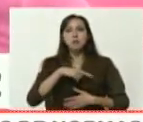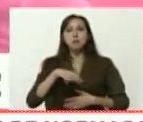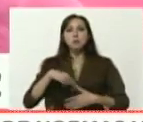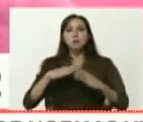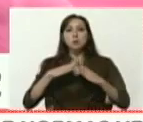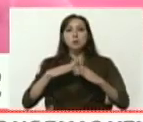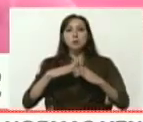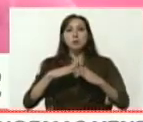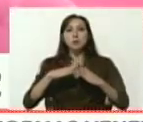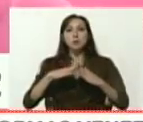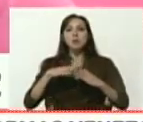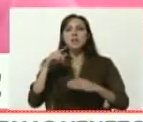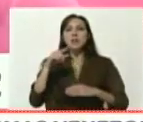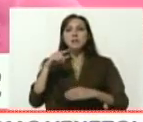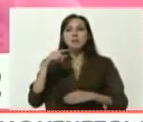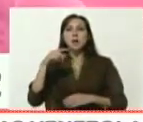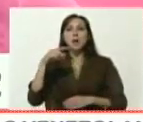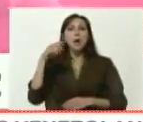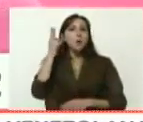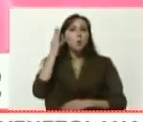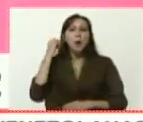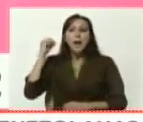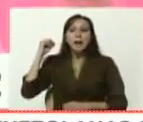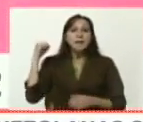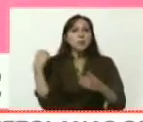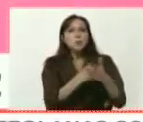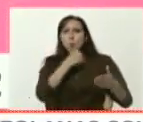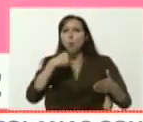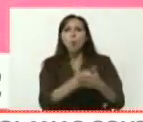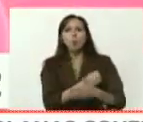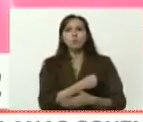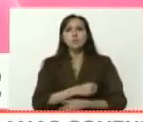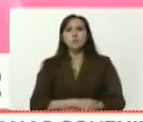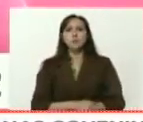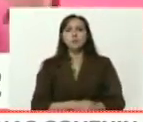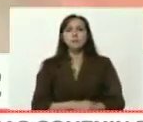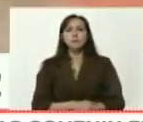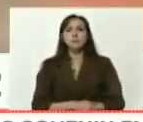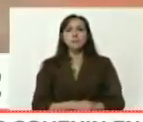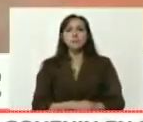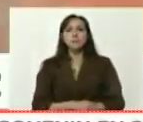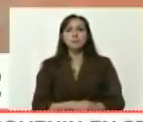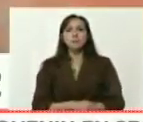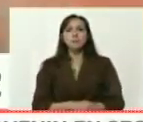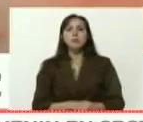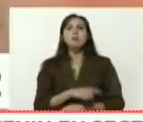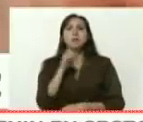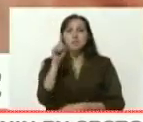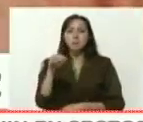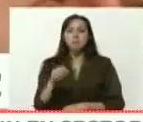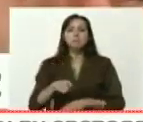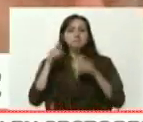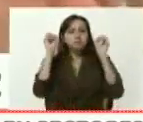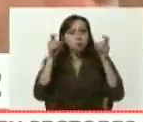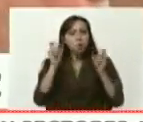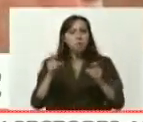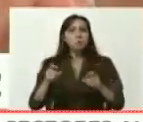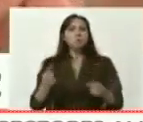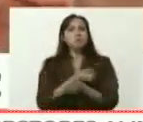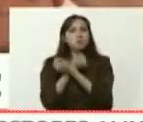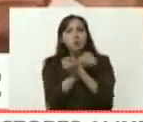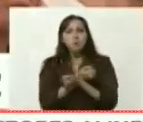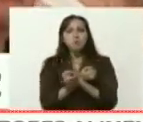una cachetada. Y esa cachetada nos sirvió a nosotros para alimentarnos con amor, pero